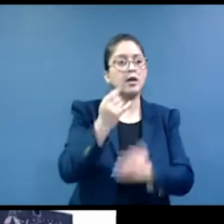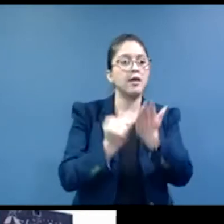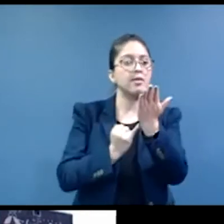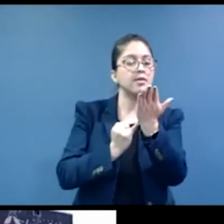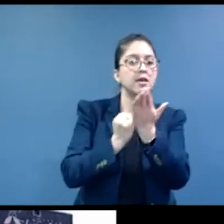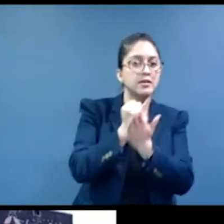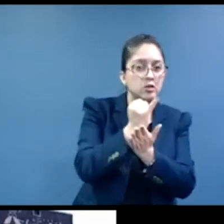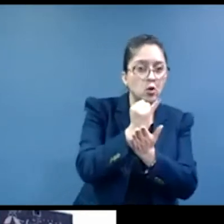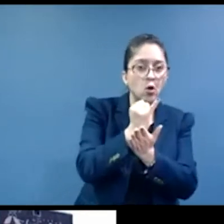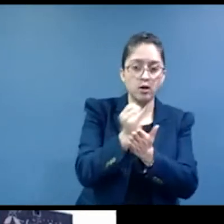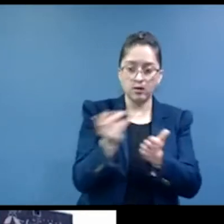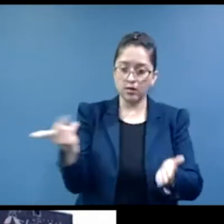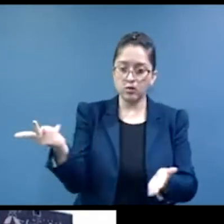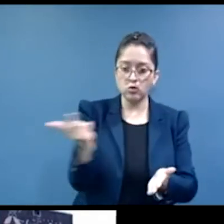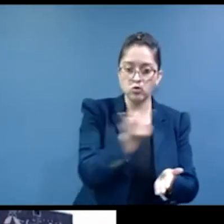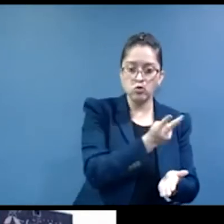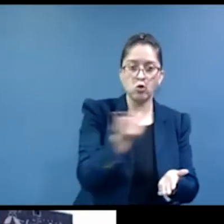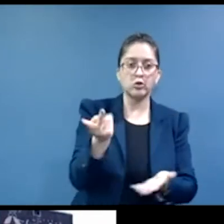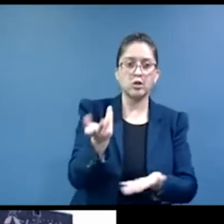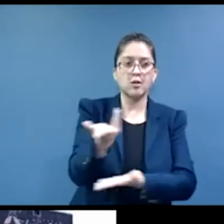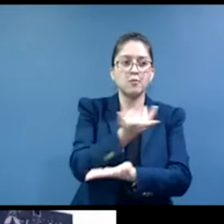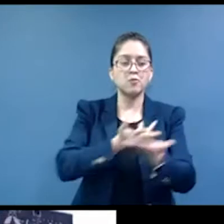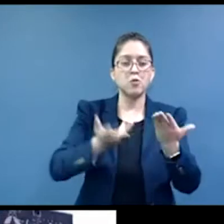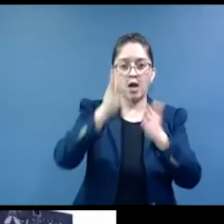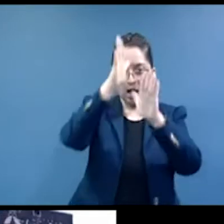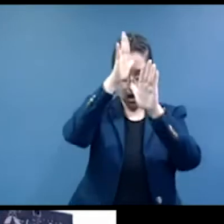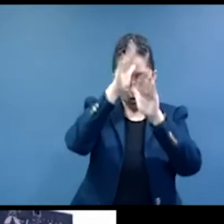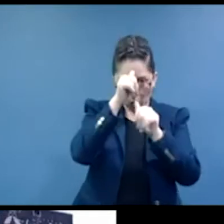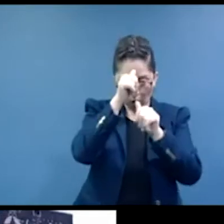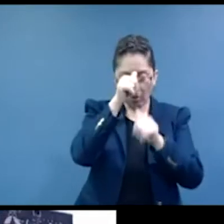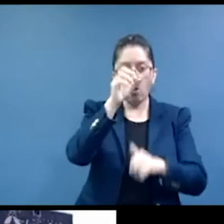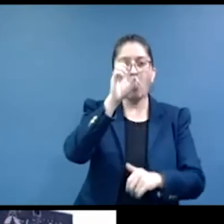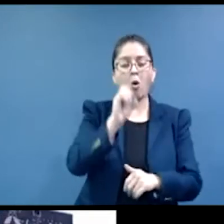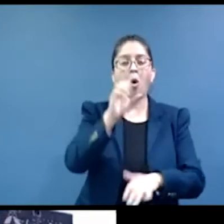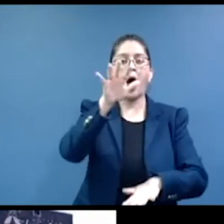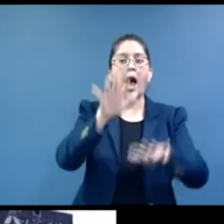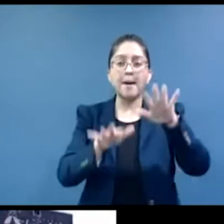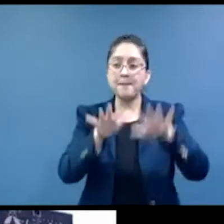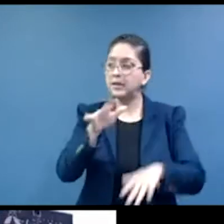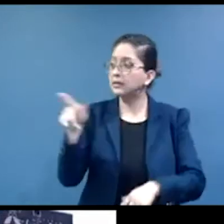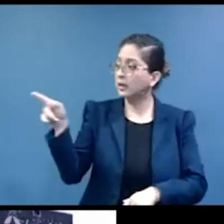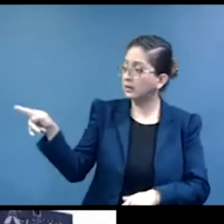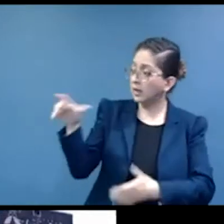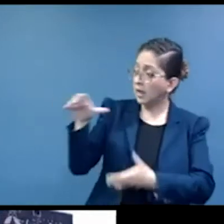de común acuerdo o incluso con la autorización del cónyuge, y esto también resulta